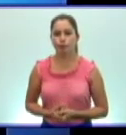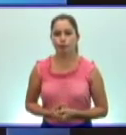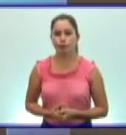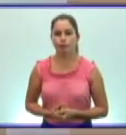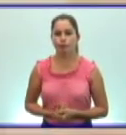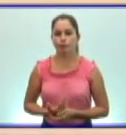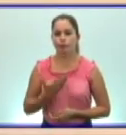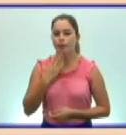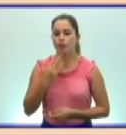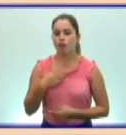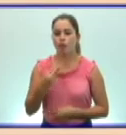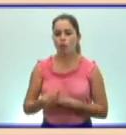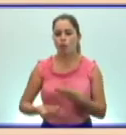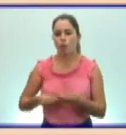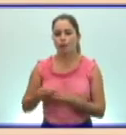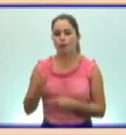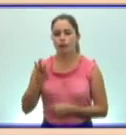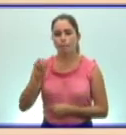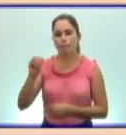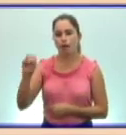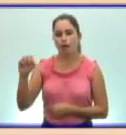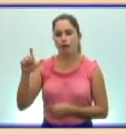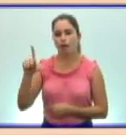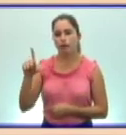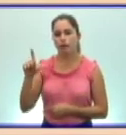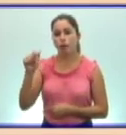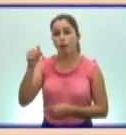¿Cómo convertir los mililitros en litros?